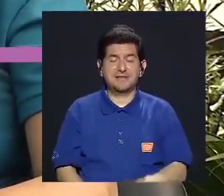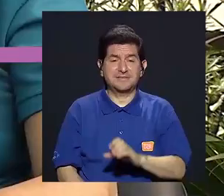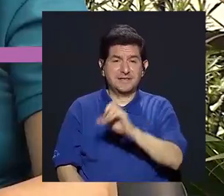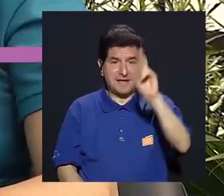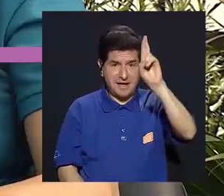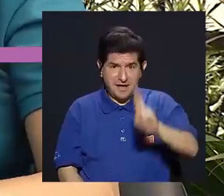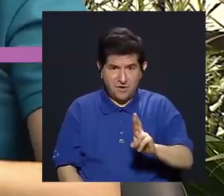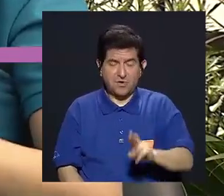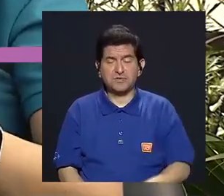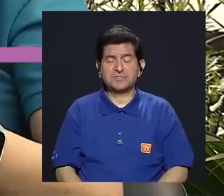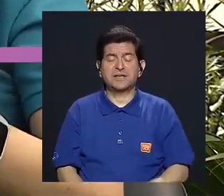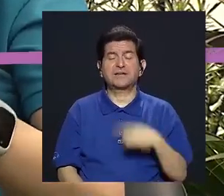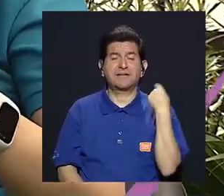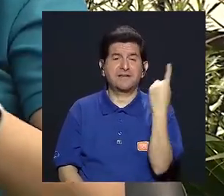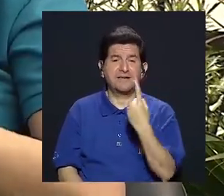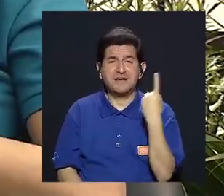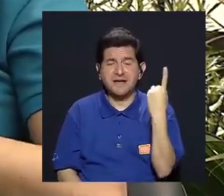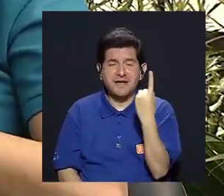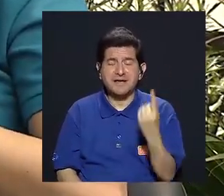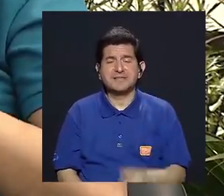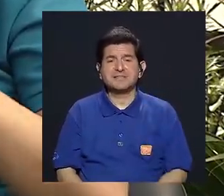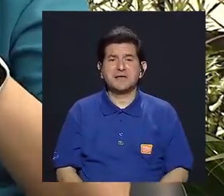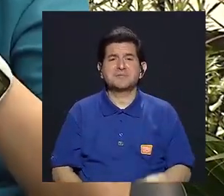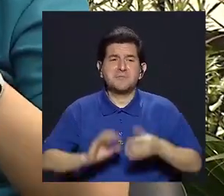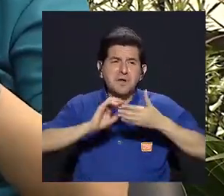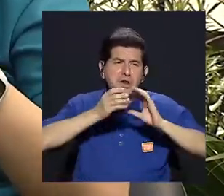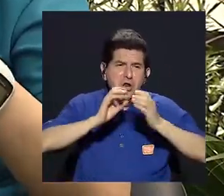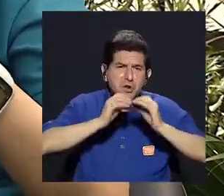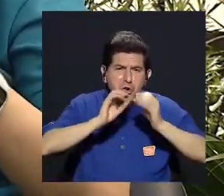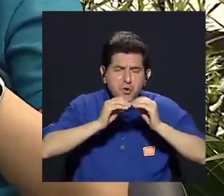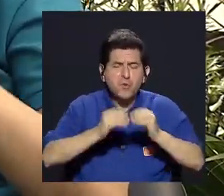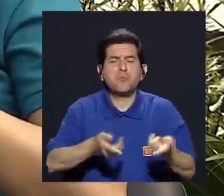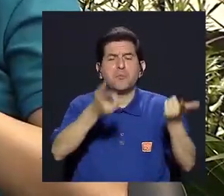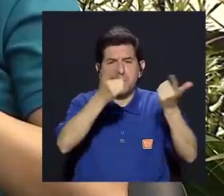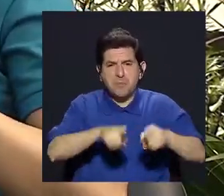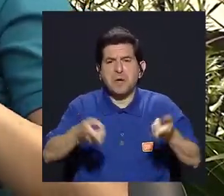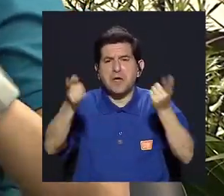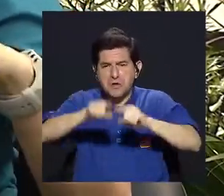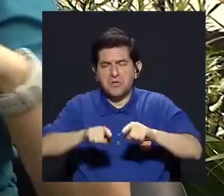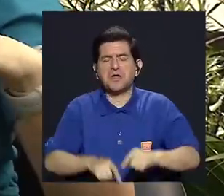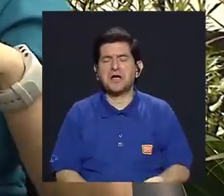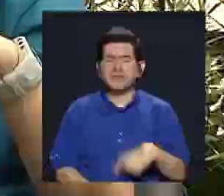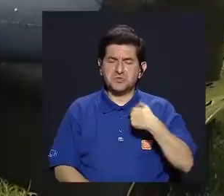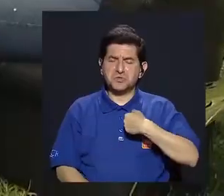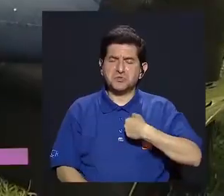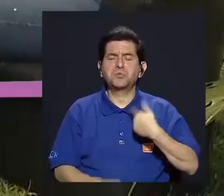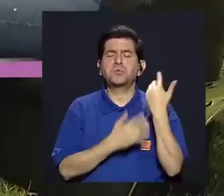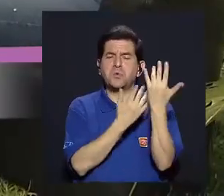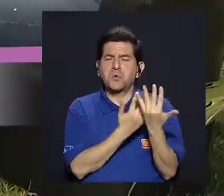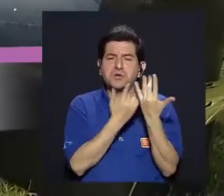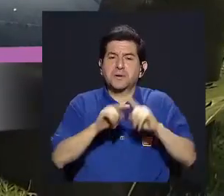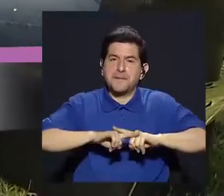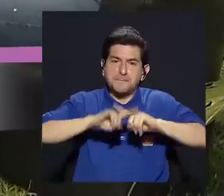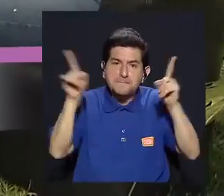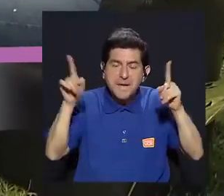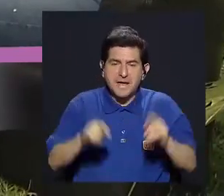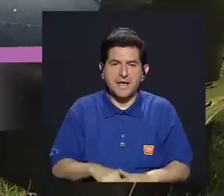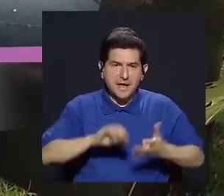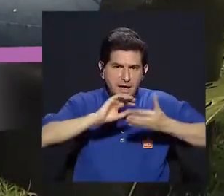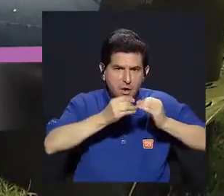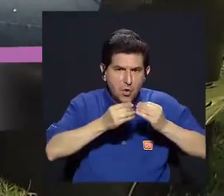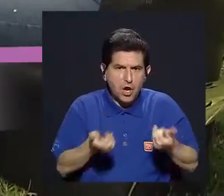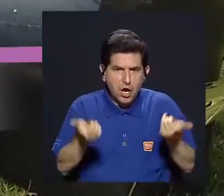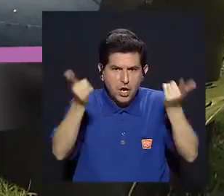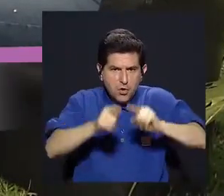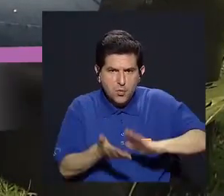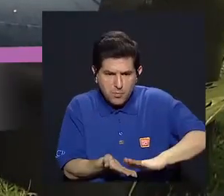que significa que siempre hay por decirlo así una incidencia o un número de casos que es lo esperable sin embargo cuando ese